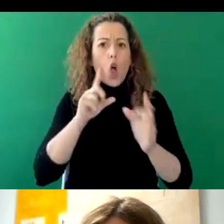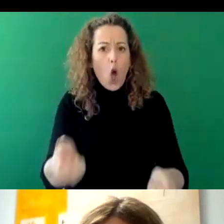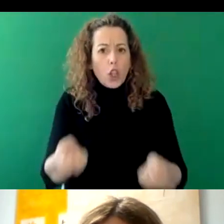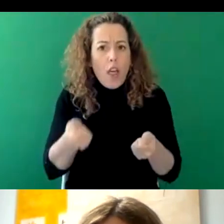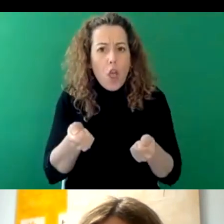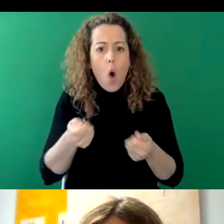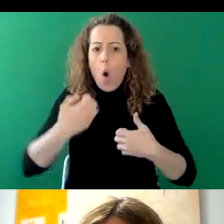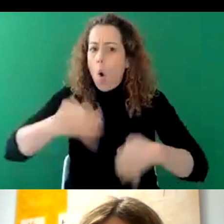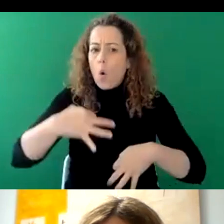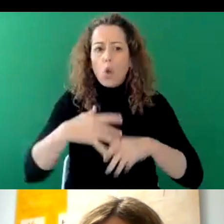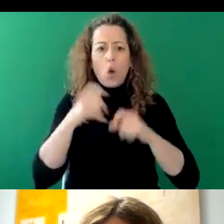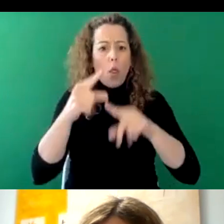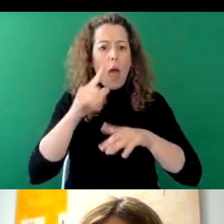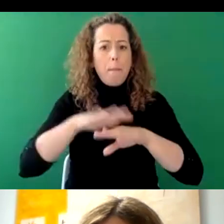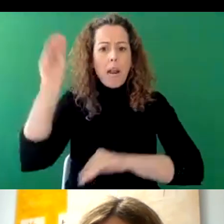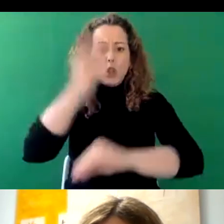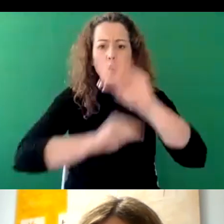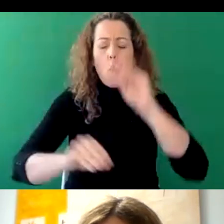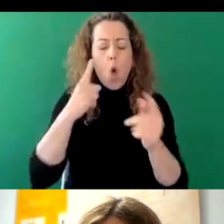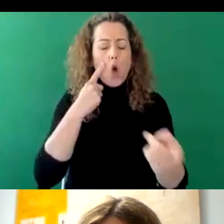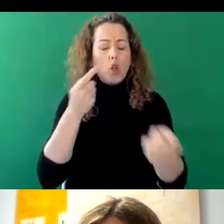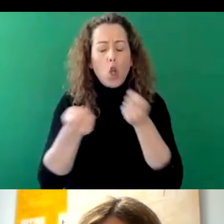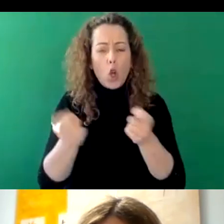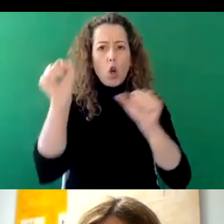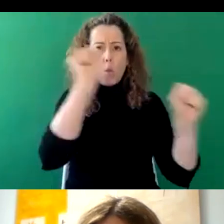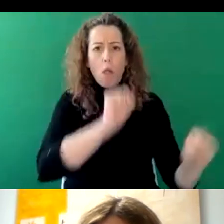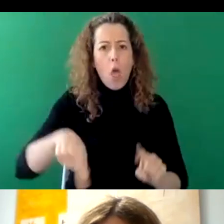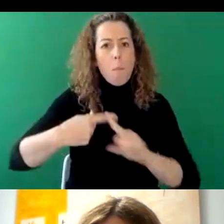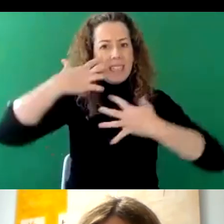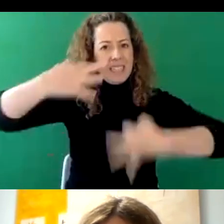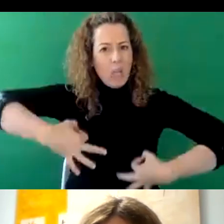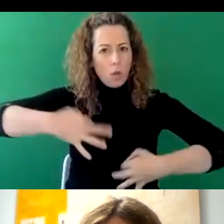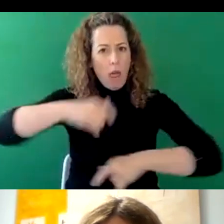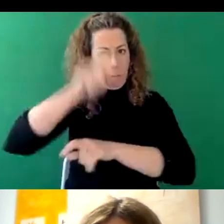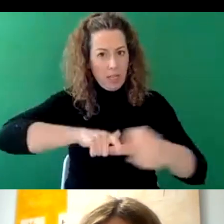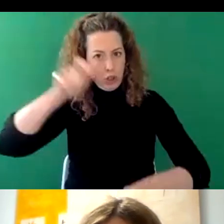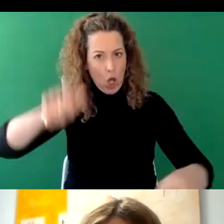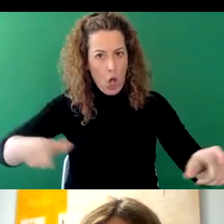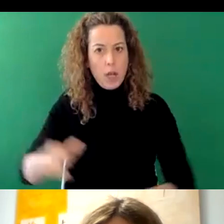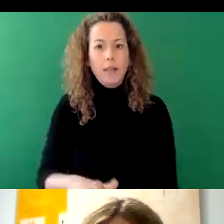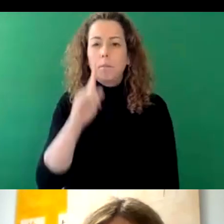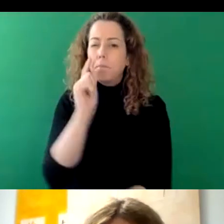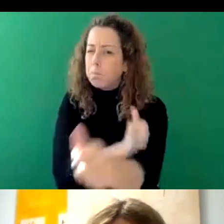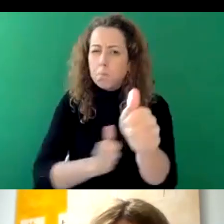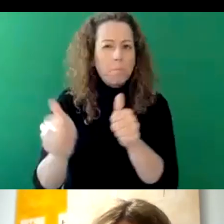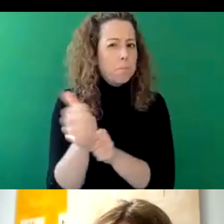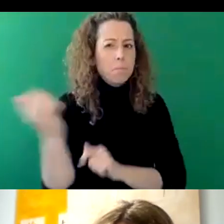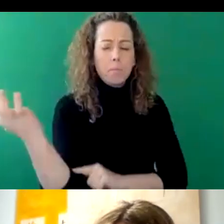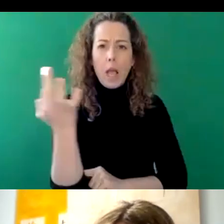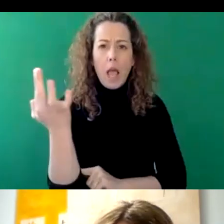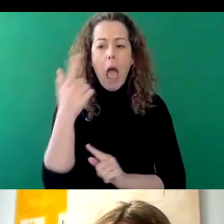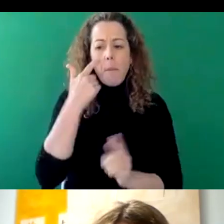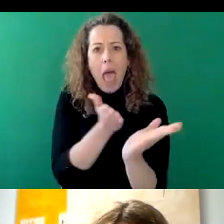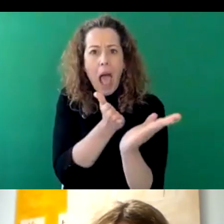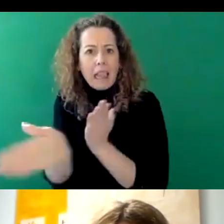única vía para lograr el objetivo de control, protección y seguridad de la persona, primando la búsqueda de alternativas